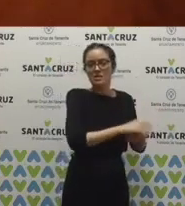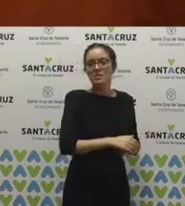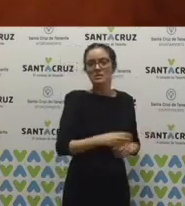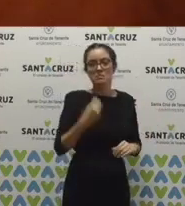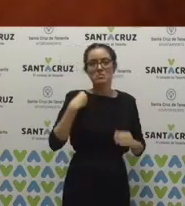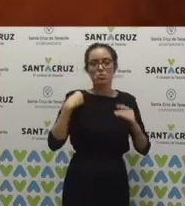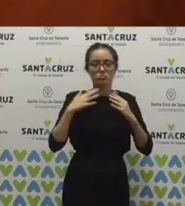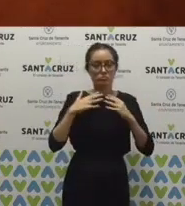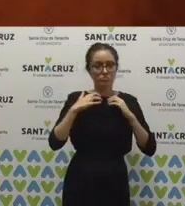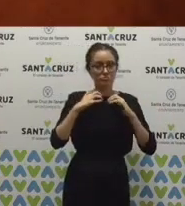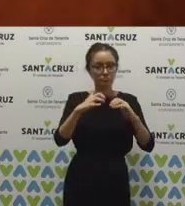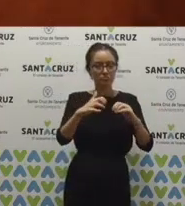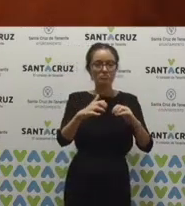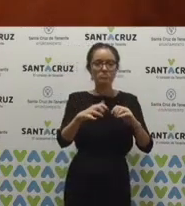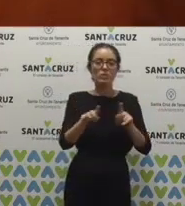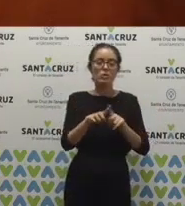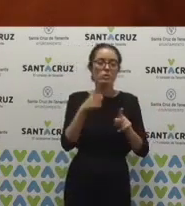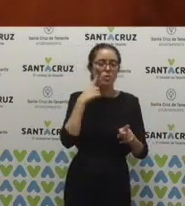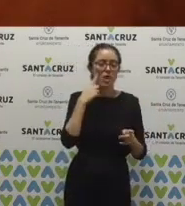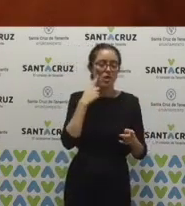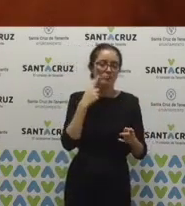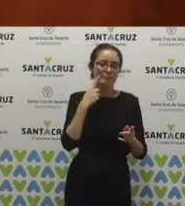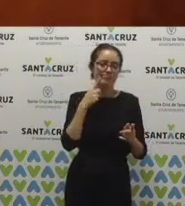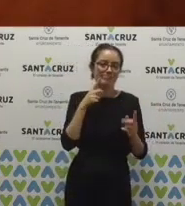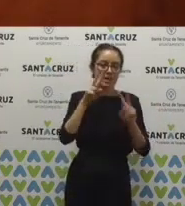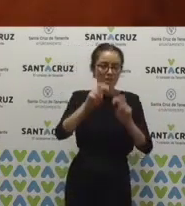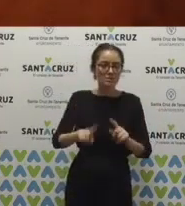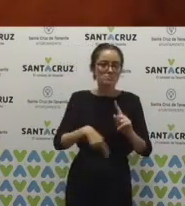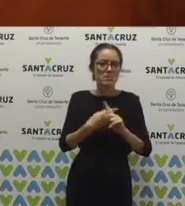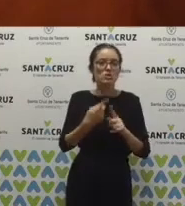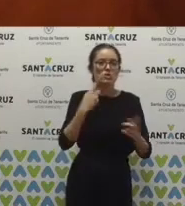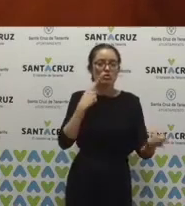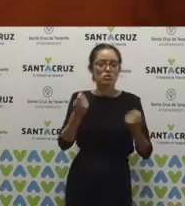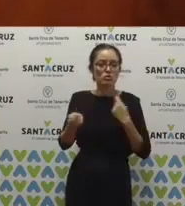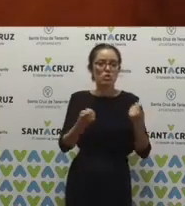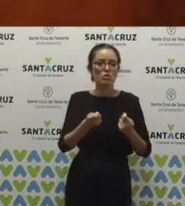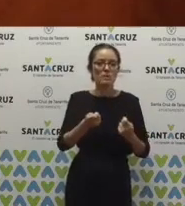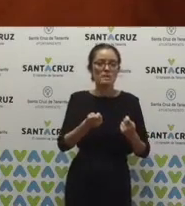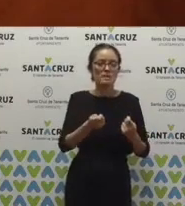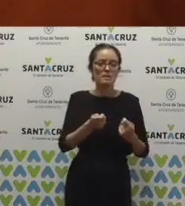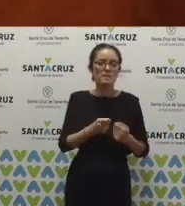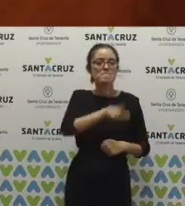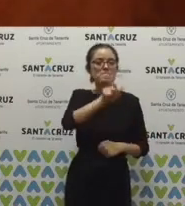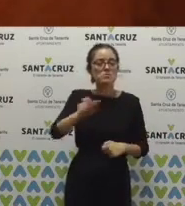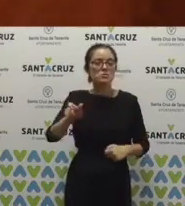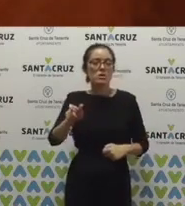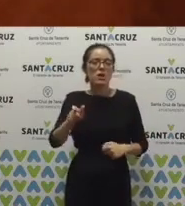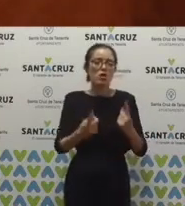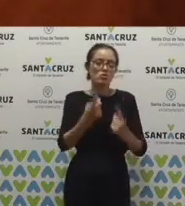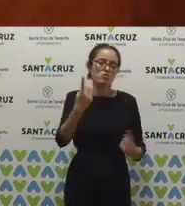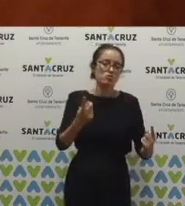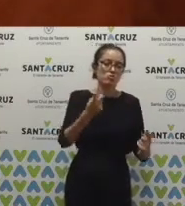de plenos hay una comisión de control hemos oído a los concejales que apoyan algunos de los concejales que apoyan el grupo de gobierno entre otros al concejal de